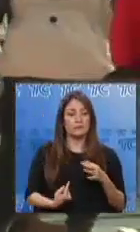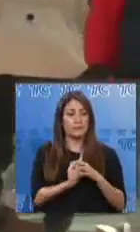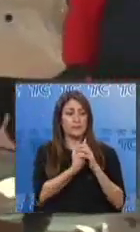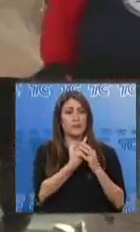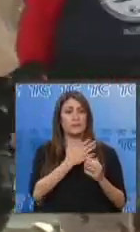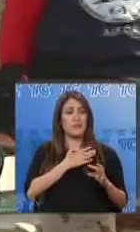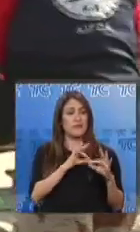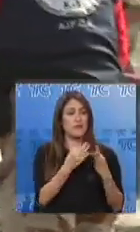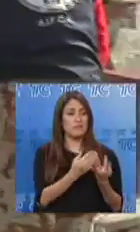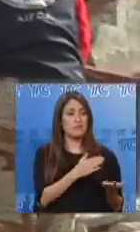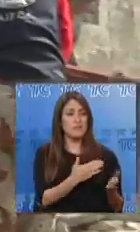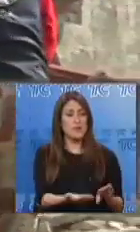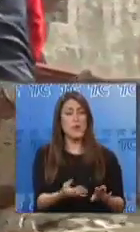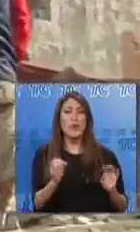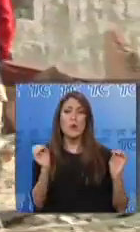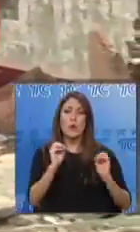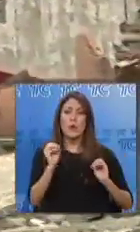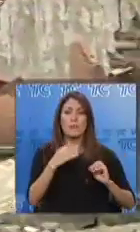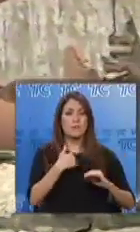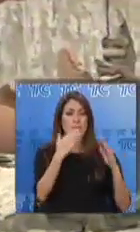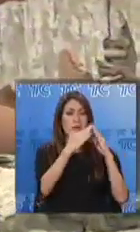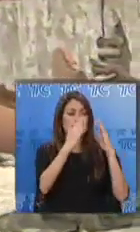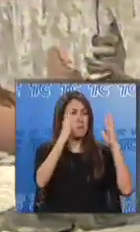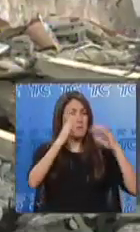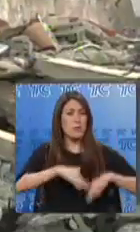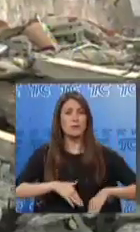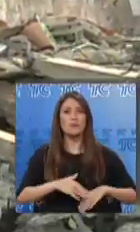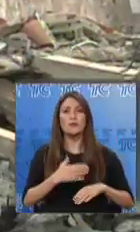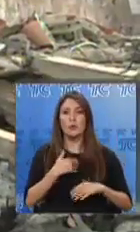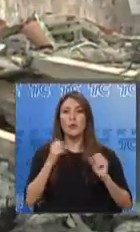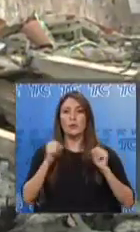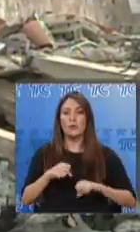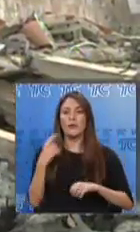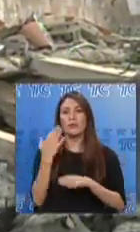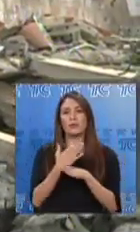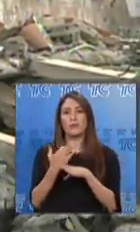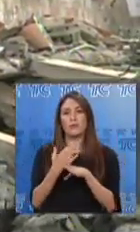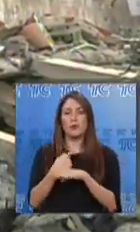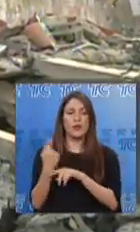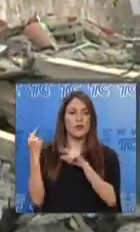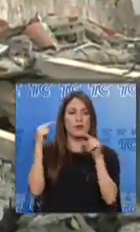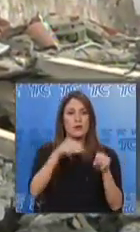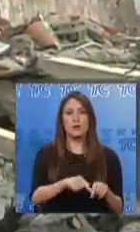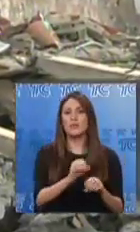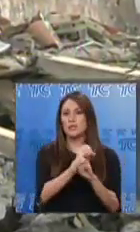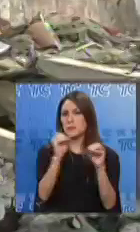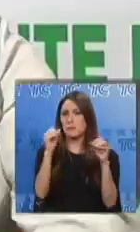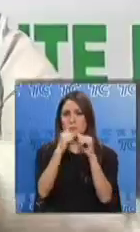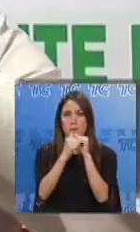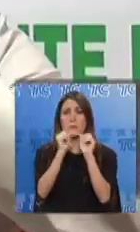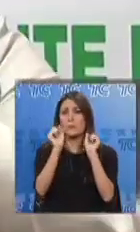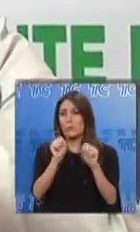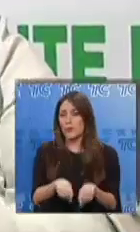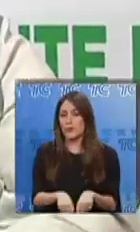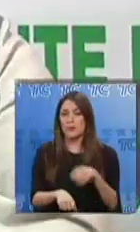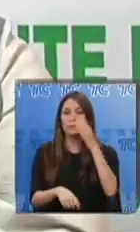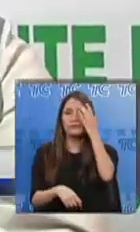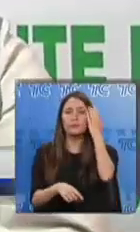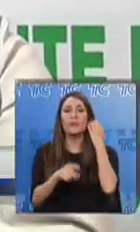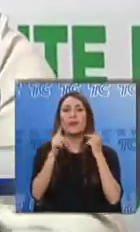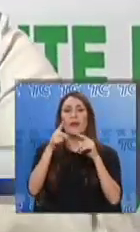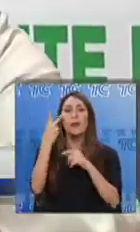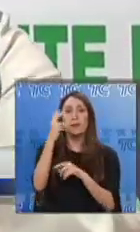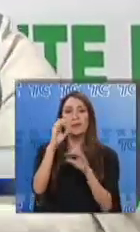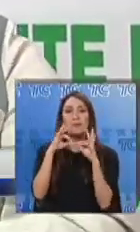fallecimiento de algún familiar o de la destrucción de su vivienda, retornar temporalmente al país sin complicaciones. Existen 20